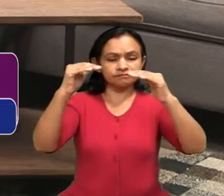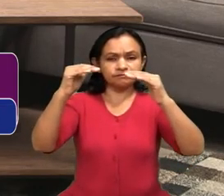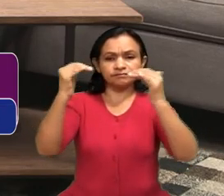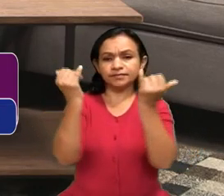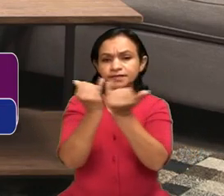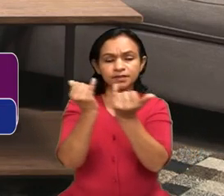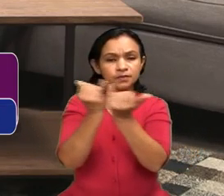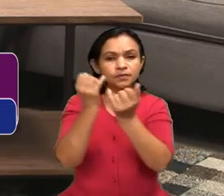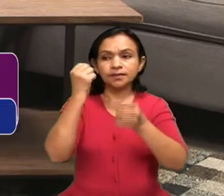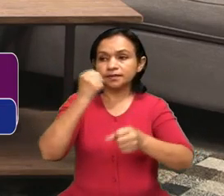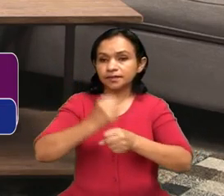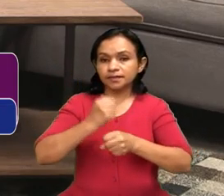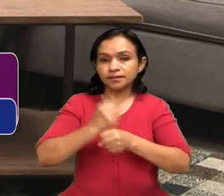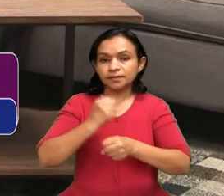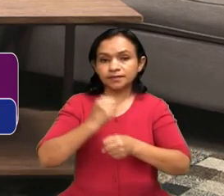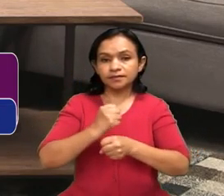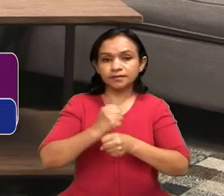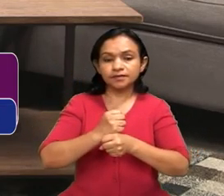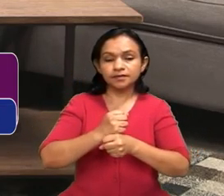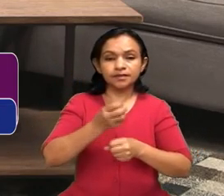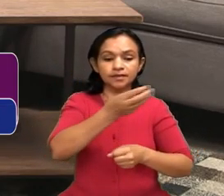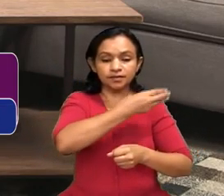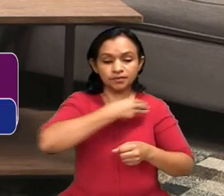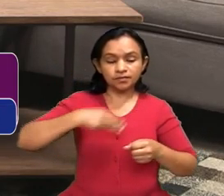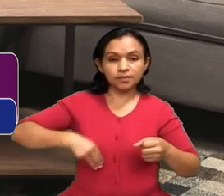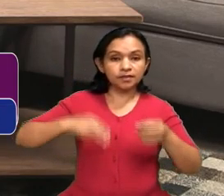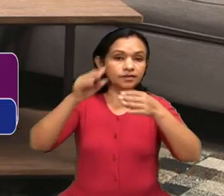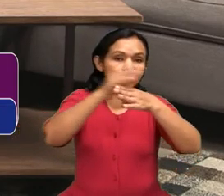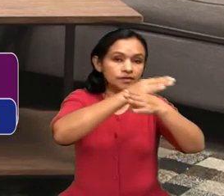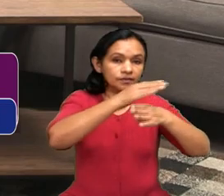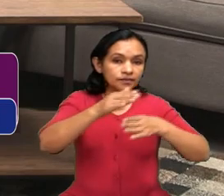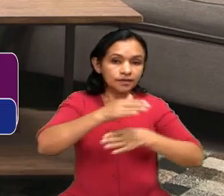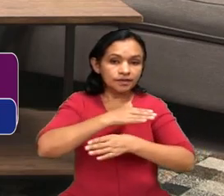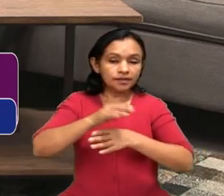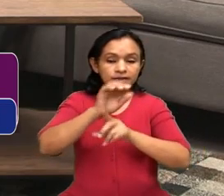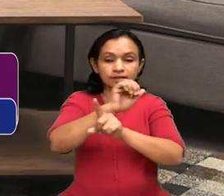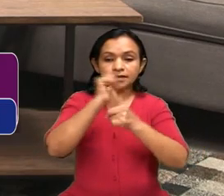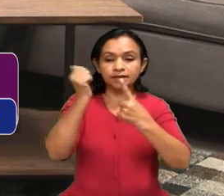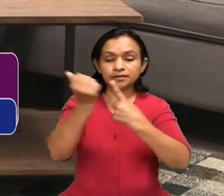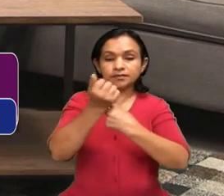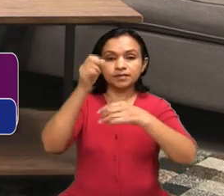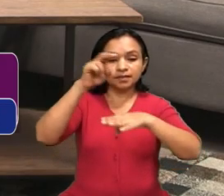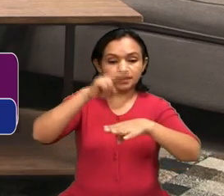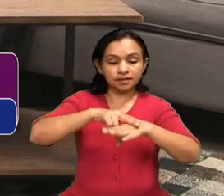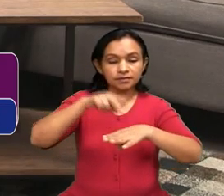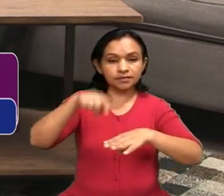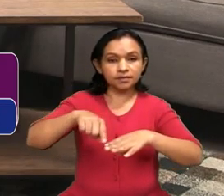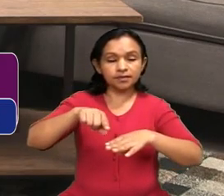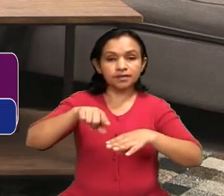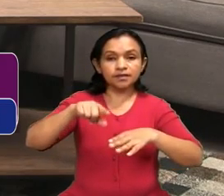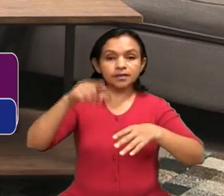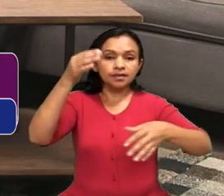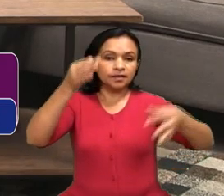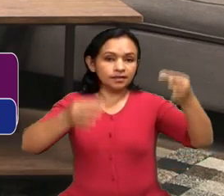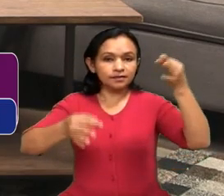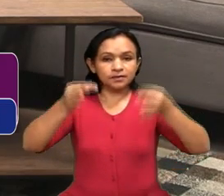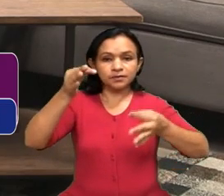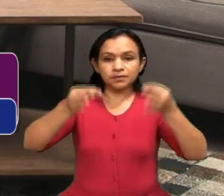Trabajando a la par en los ministerios, en la Asamblea Nacional, en el Poder Judicial,